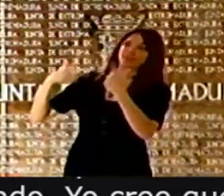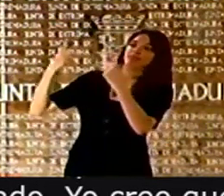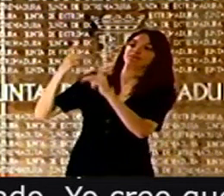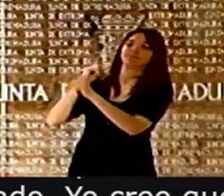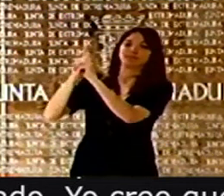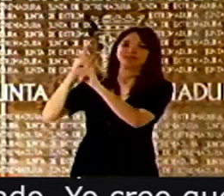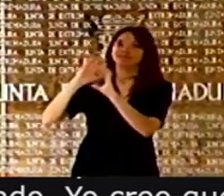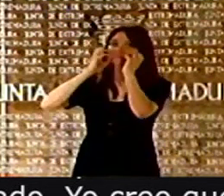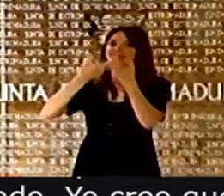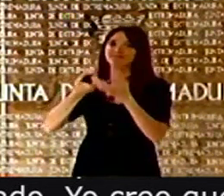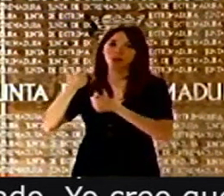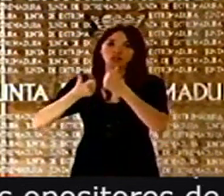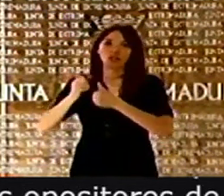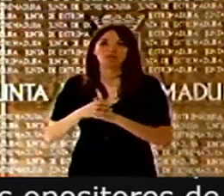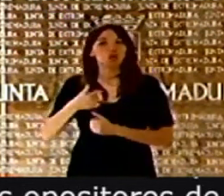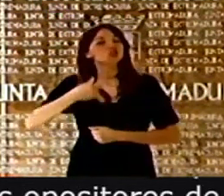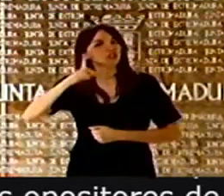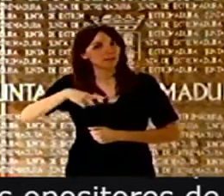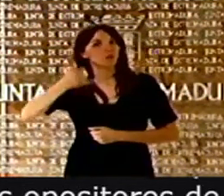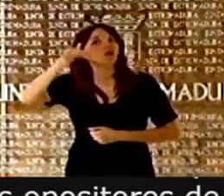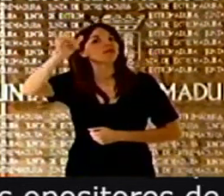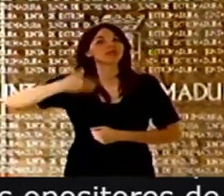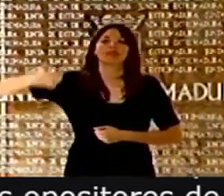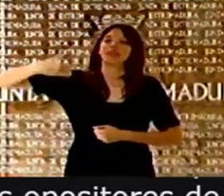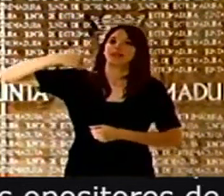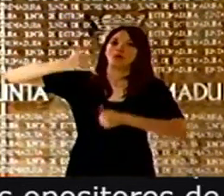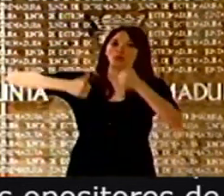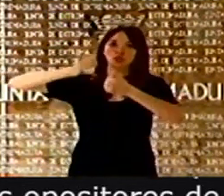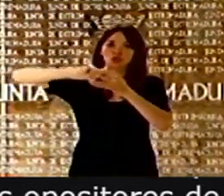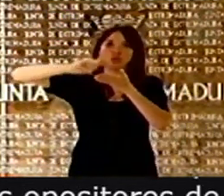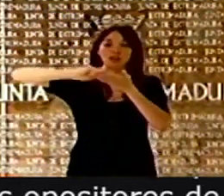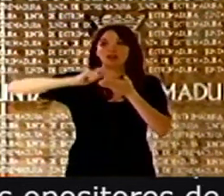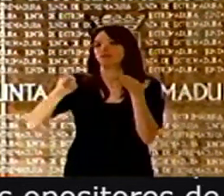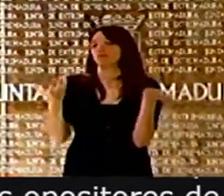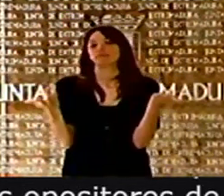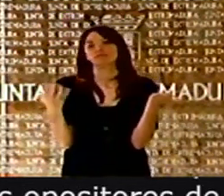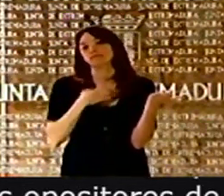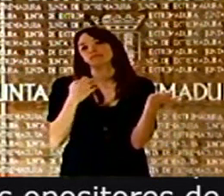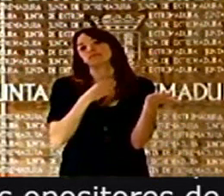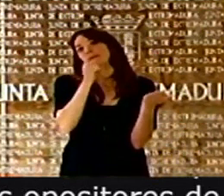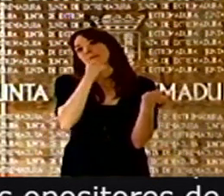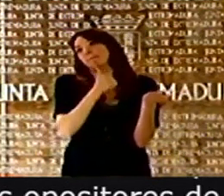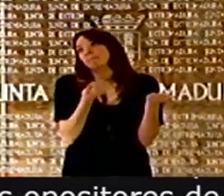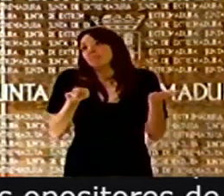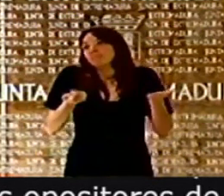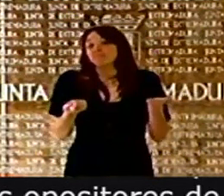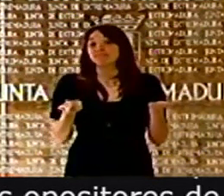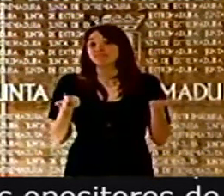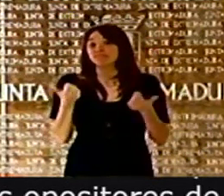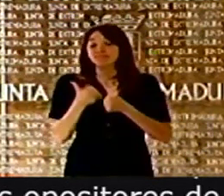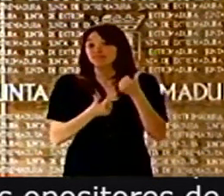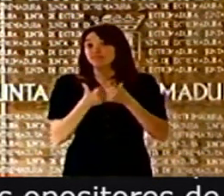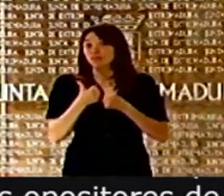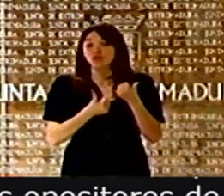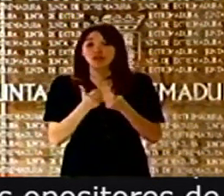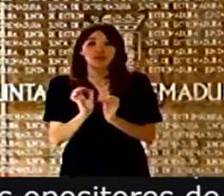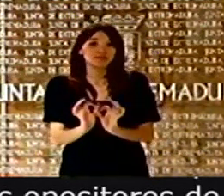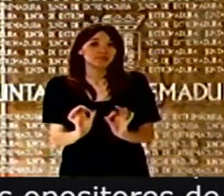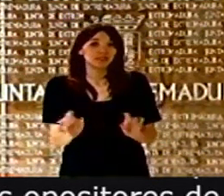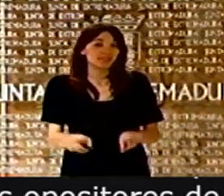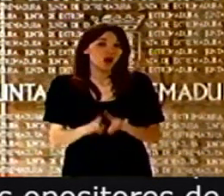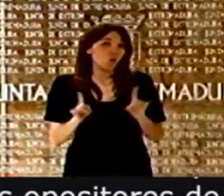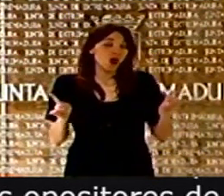probablemente. Yo he sido también opositora y no encuentro que uno puede salir más conforme o menos, pero las oposiciones da igual